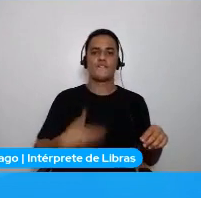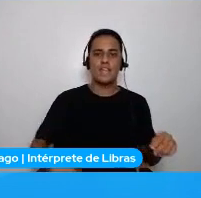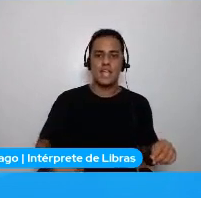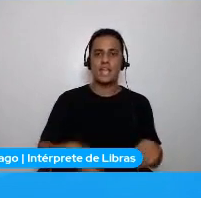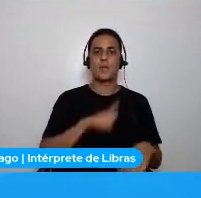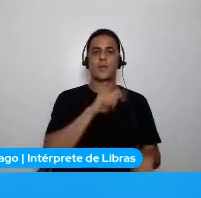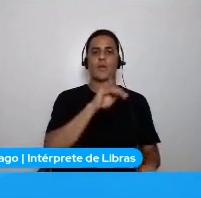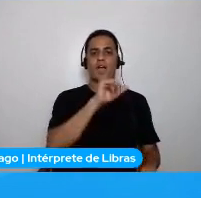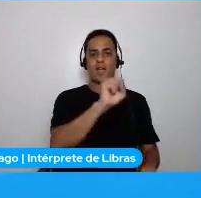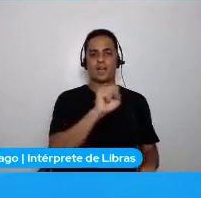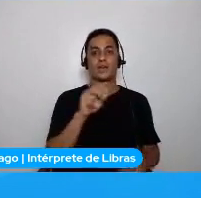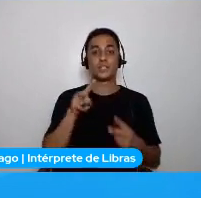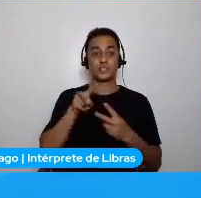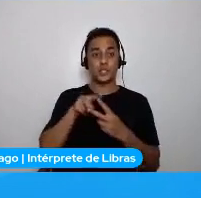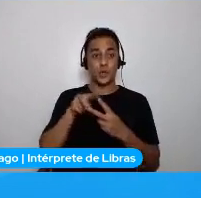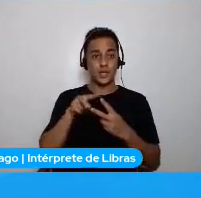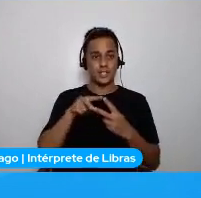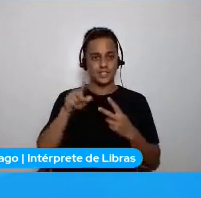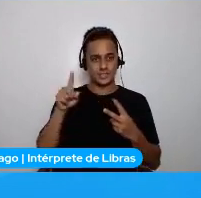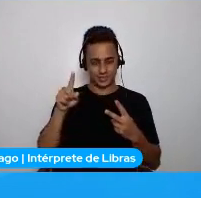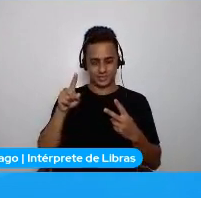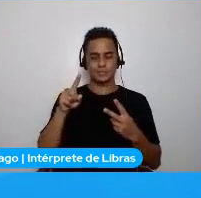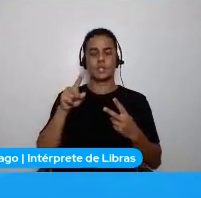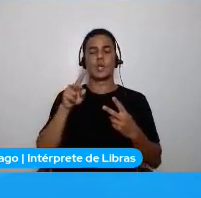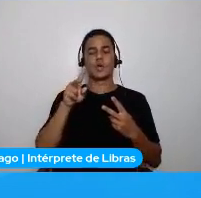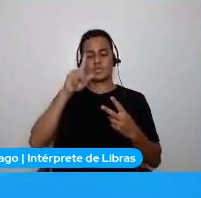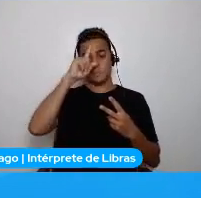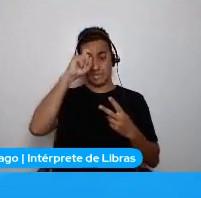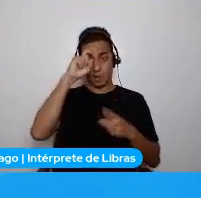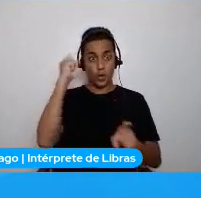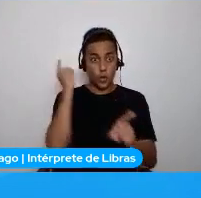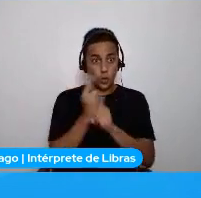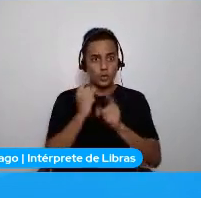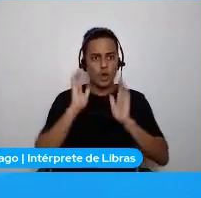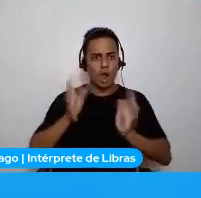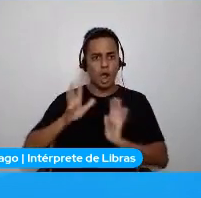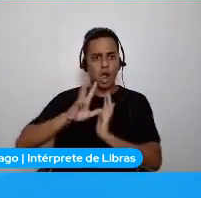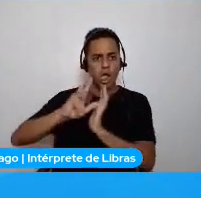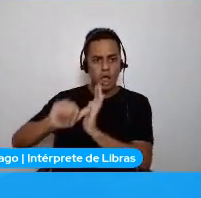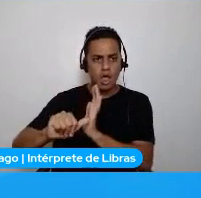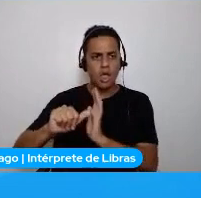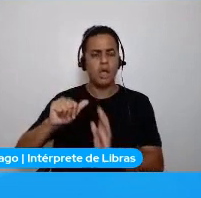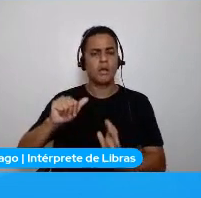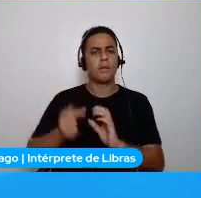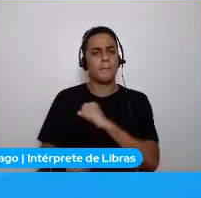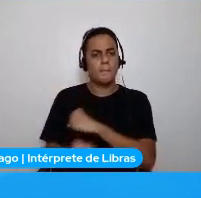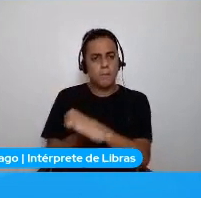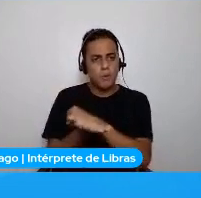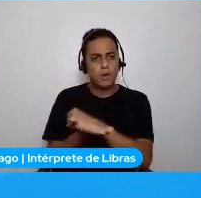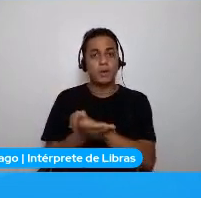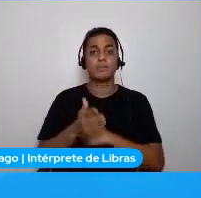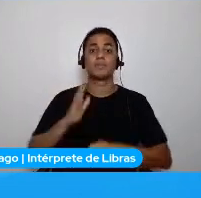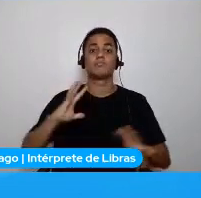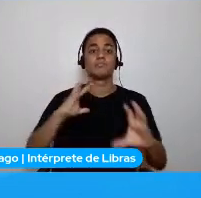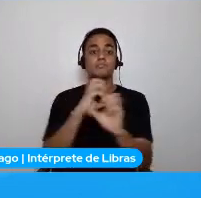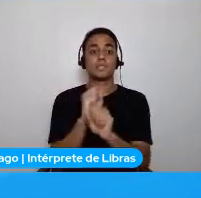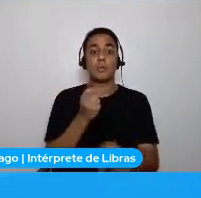de corrupción, tenían casi el 20% del presupuesto de Guayaquil.